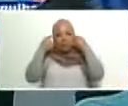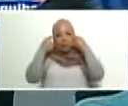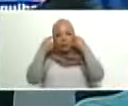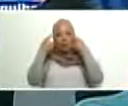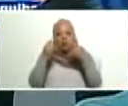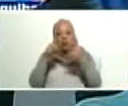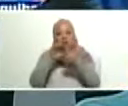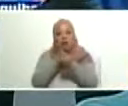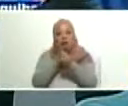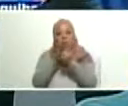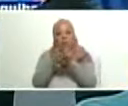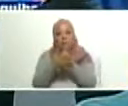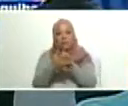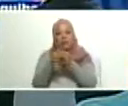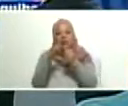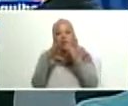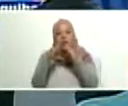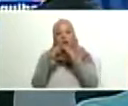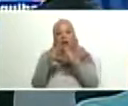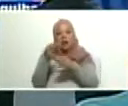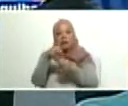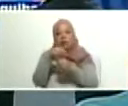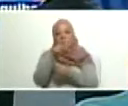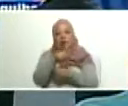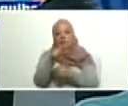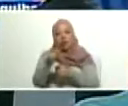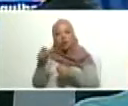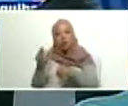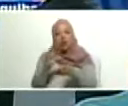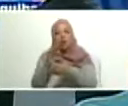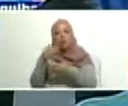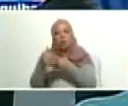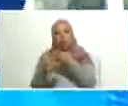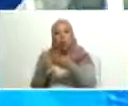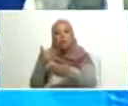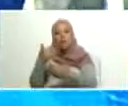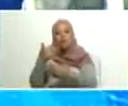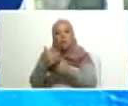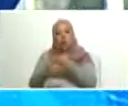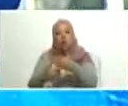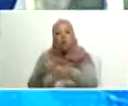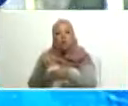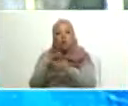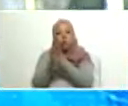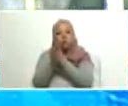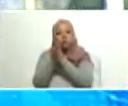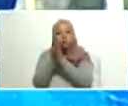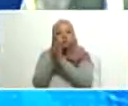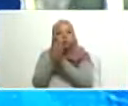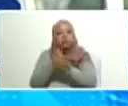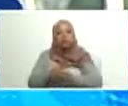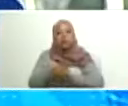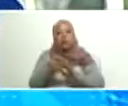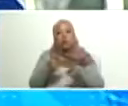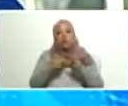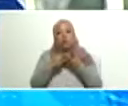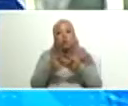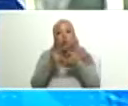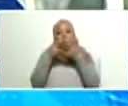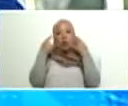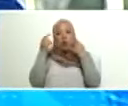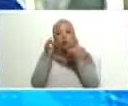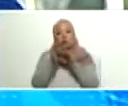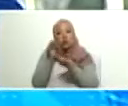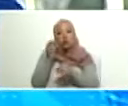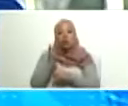victoriosos por el método que utilizamos, de la cuarentena radical, profunda, voluntaria, exitoso